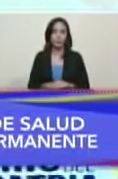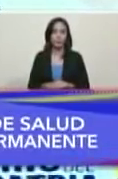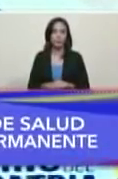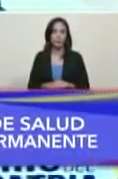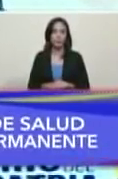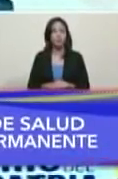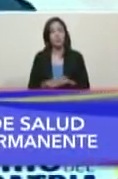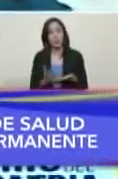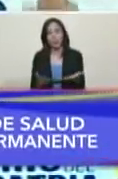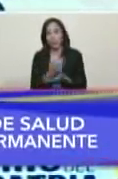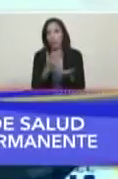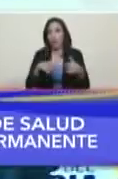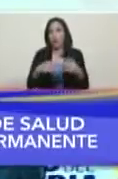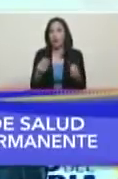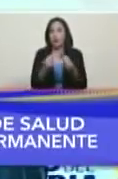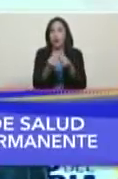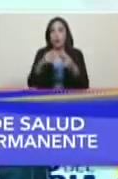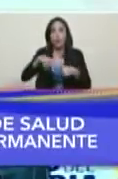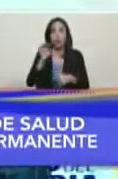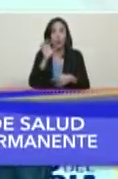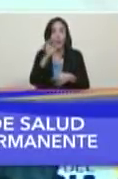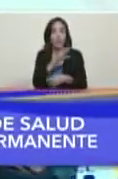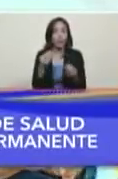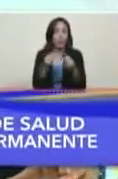pueblos que viven con nosotros en nuestra tierra.